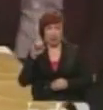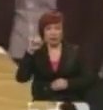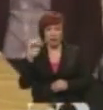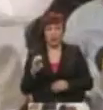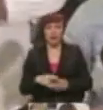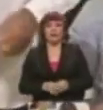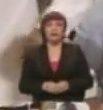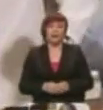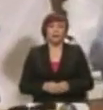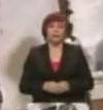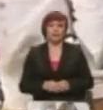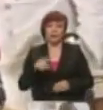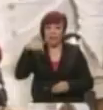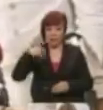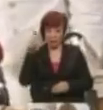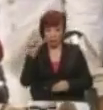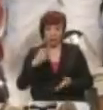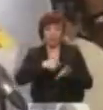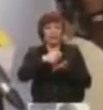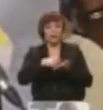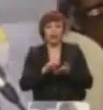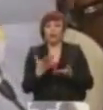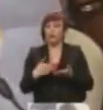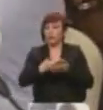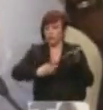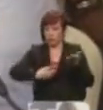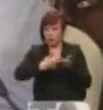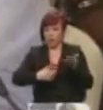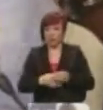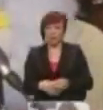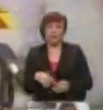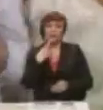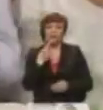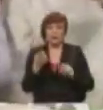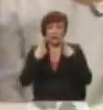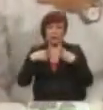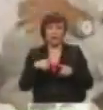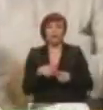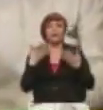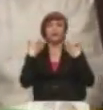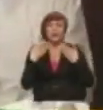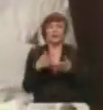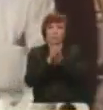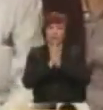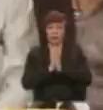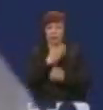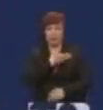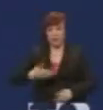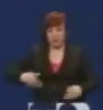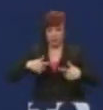del Ecuador, quienes este lunes firmaron un documento al que llamaron la Declaración de Guayaquil, con el que piden al presidente